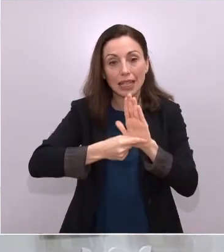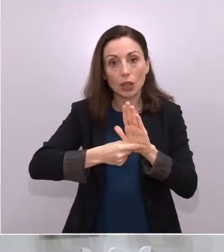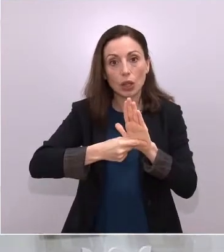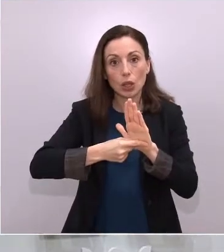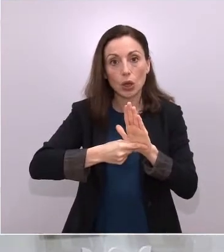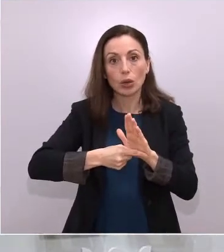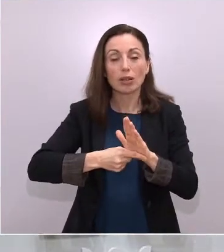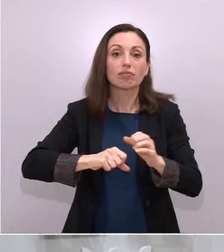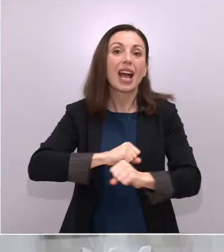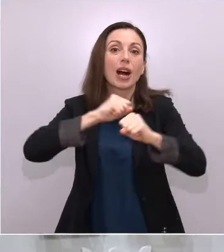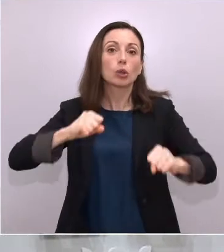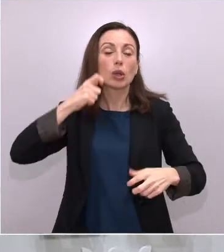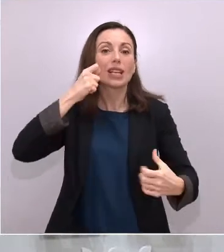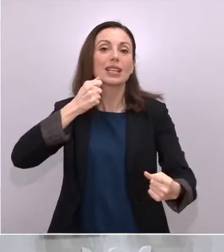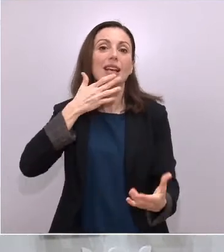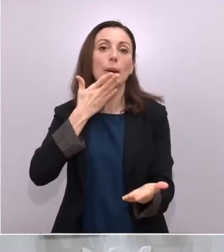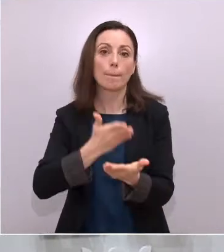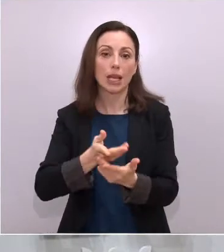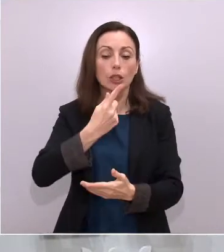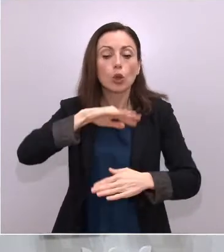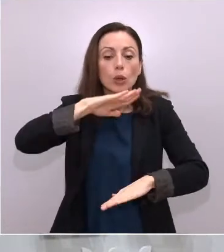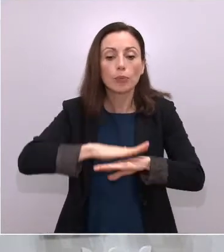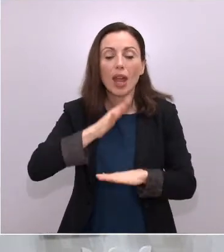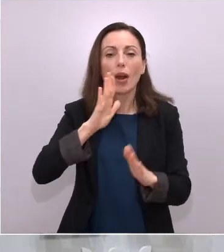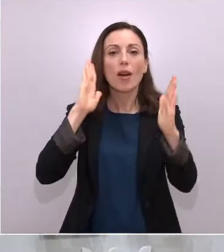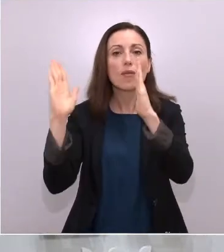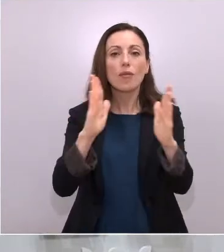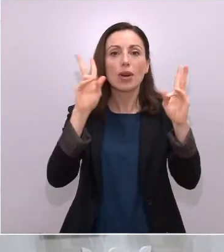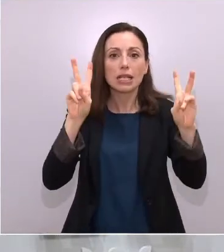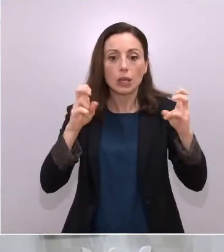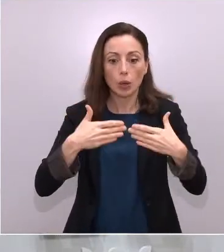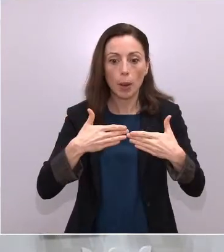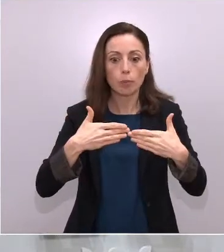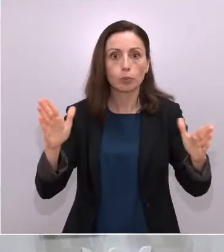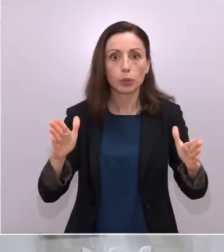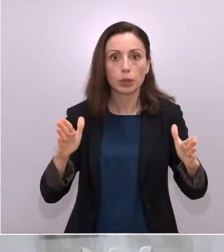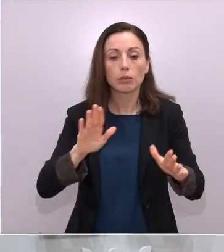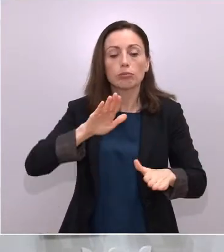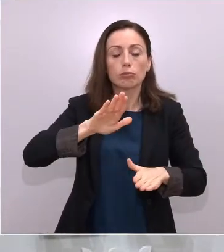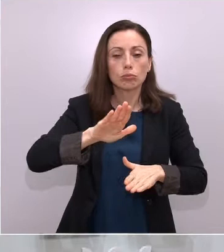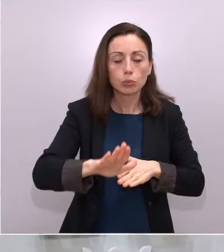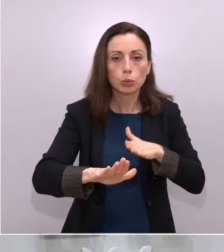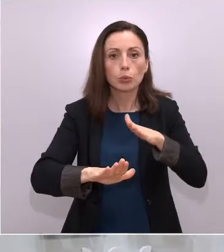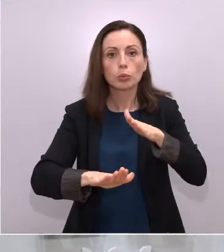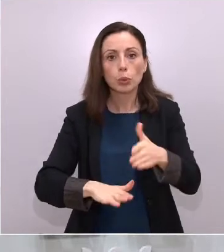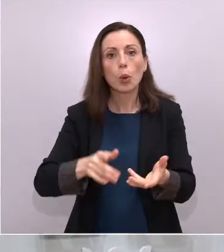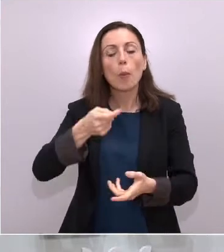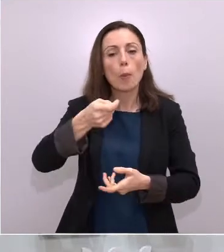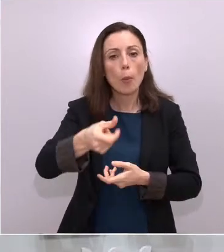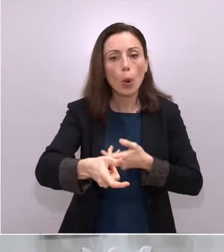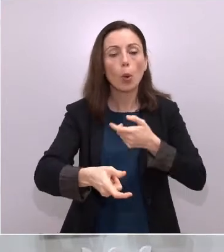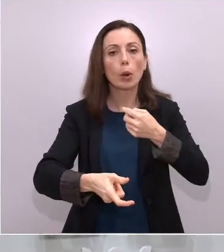sanitarias. Comenzamos una nueva fase. Damos pasos hacia adelante, es cierto, lentos y